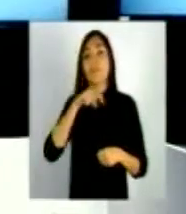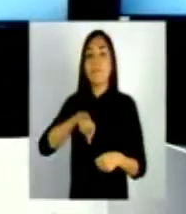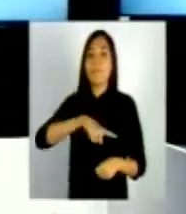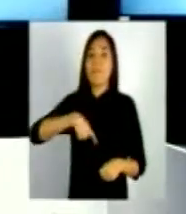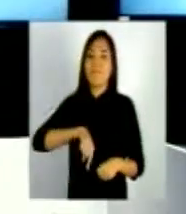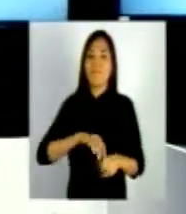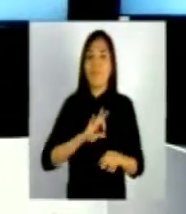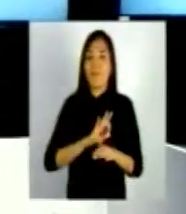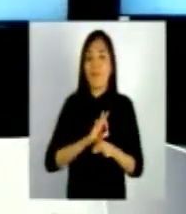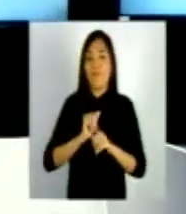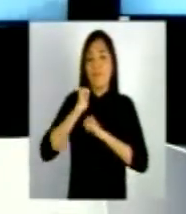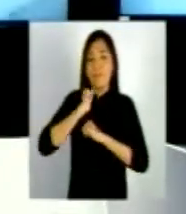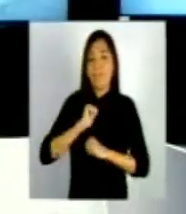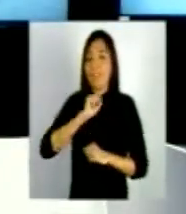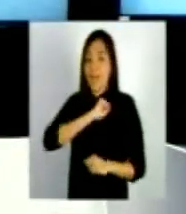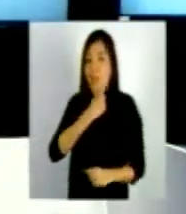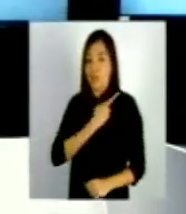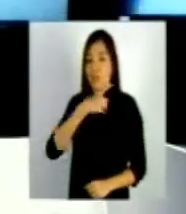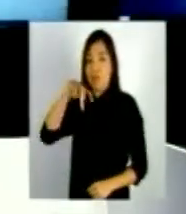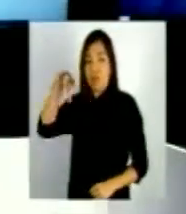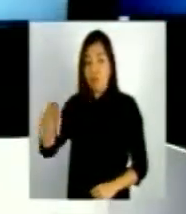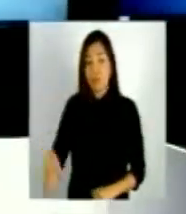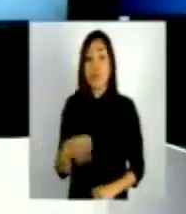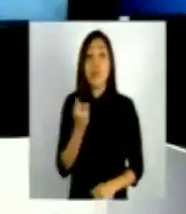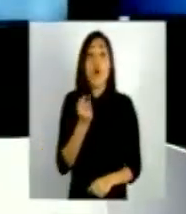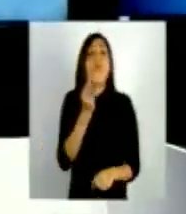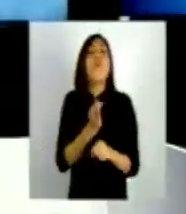gasto público. Recordemos un poco.